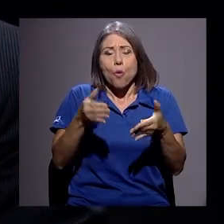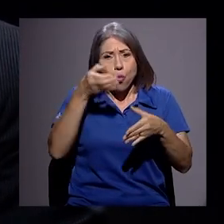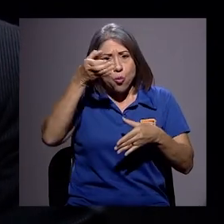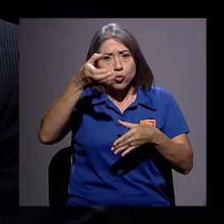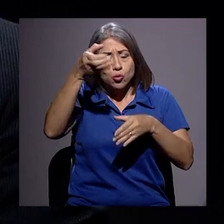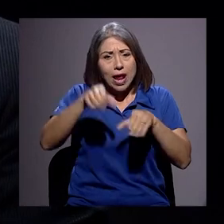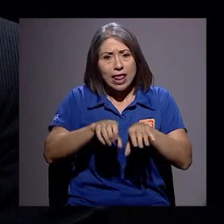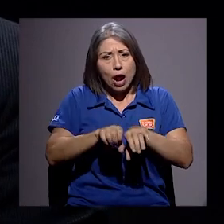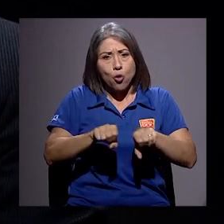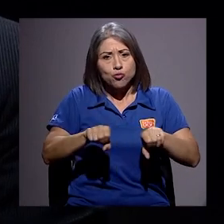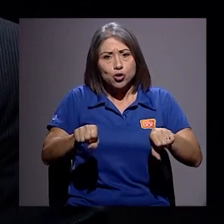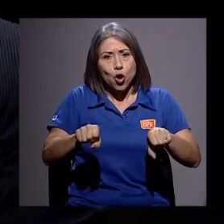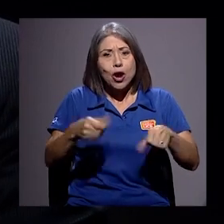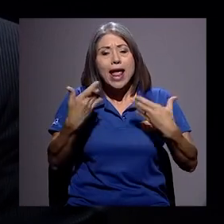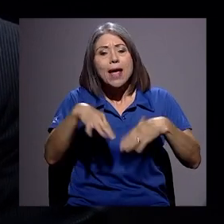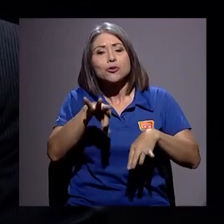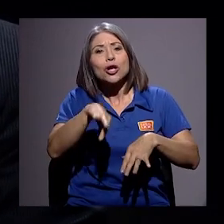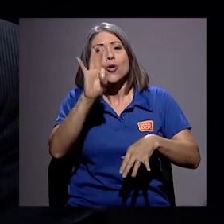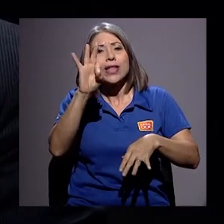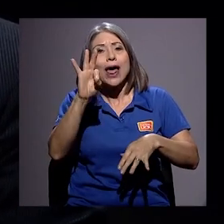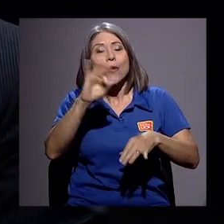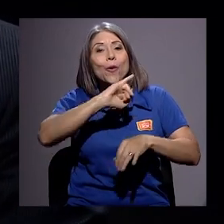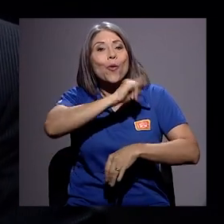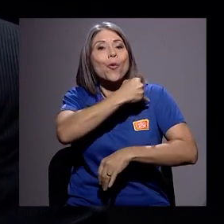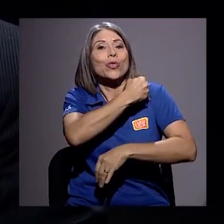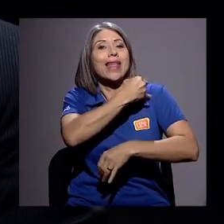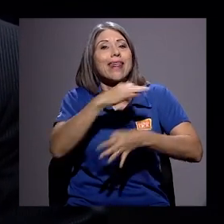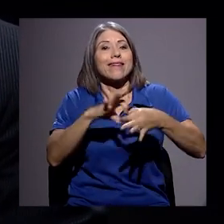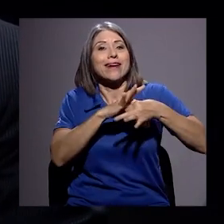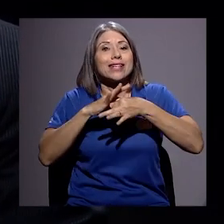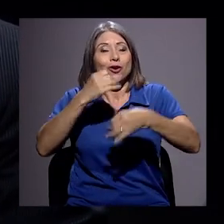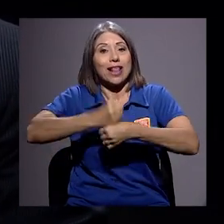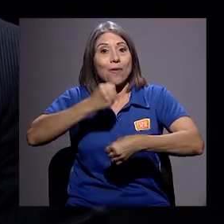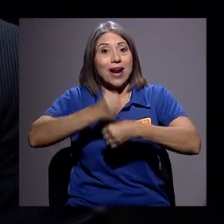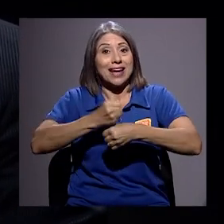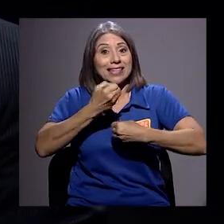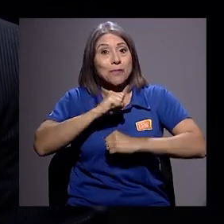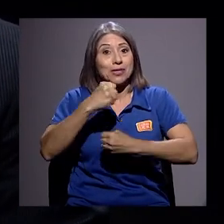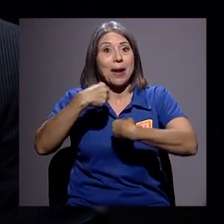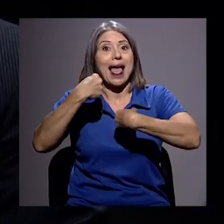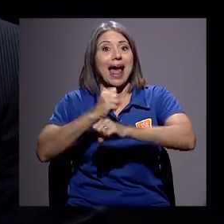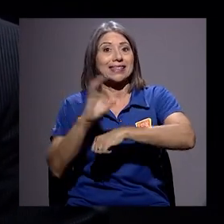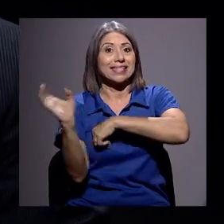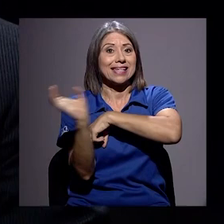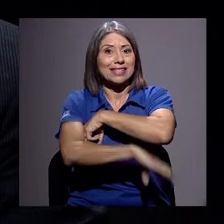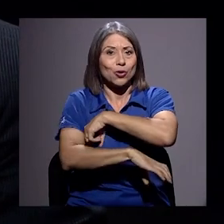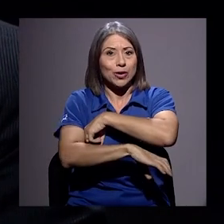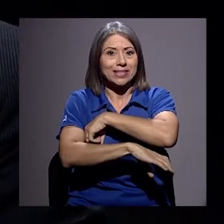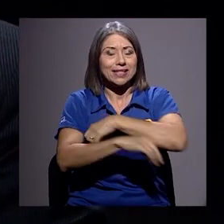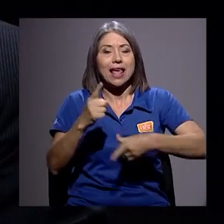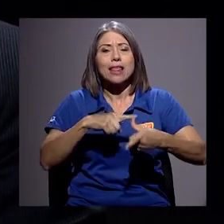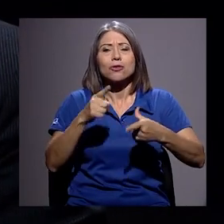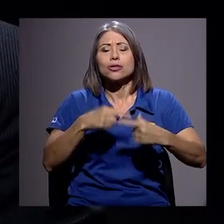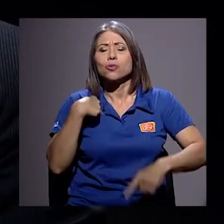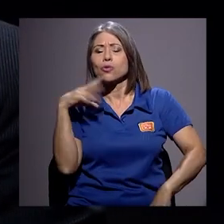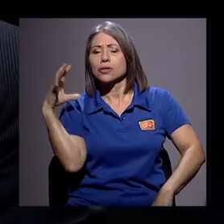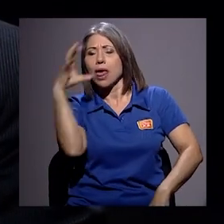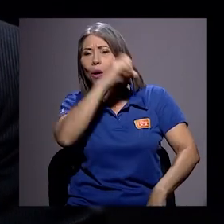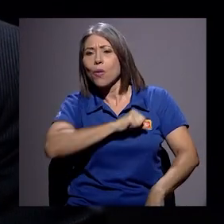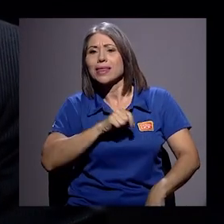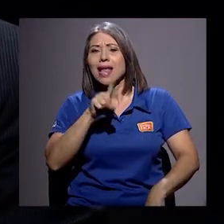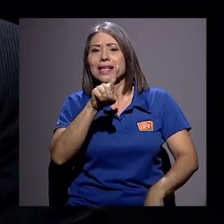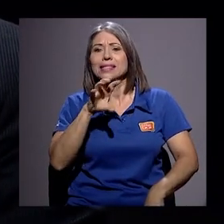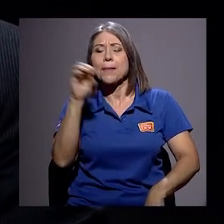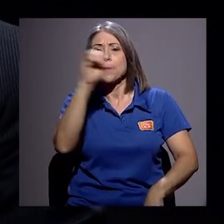de la corrupción de sanciones que hace la junta de relaciones laborales de la municipalidad y se encuentra uno que de un 100 por ciento de las de las